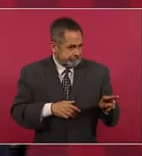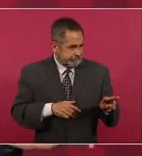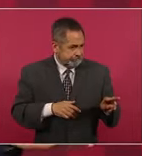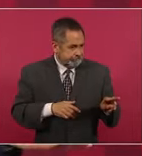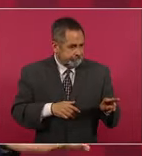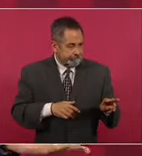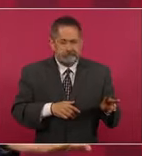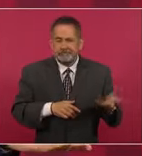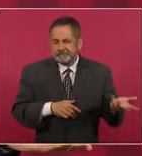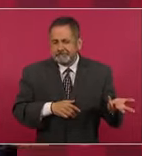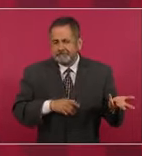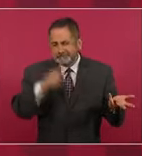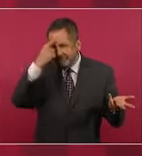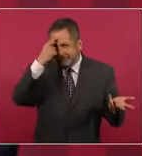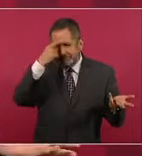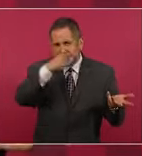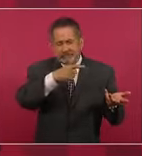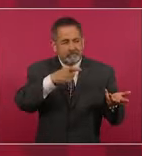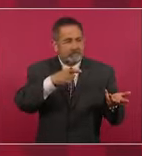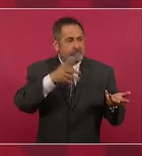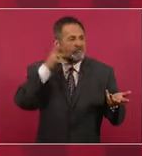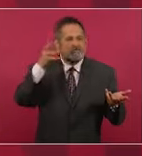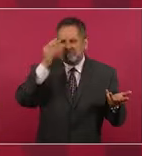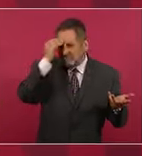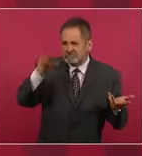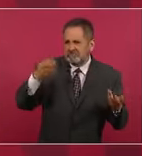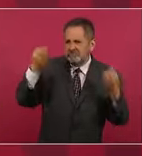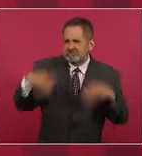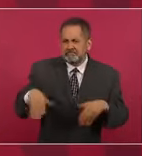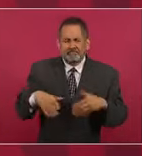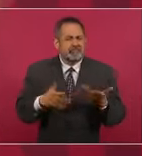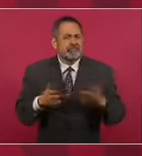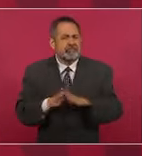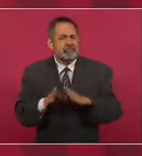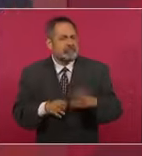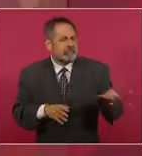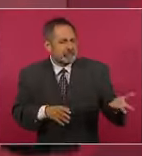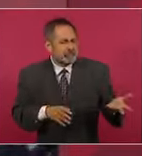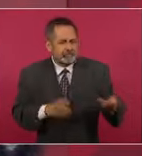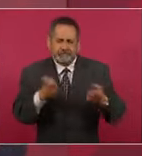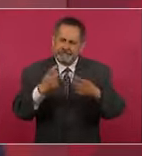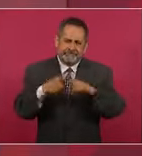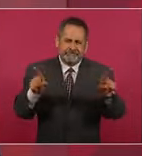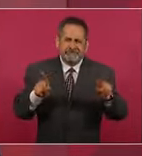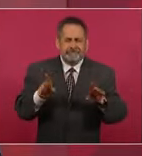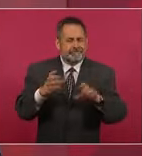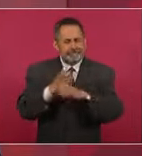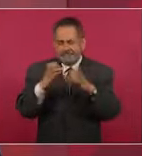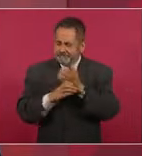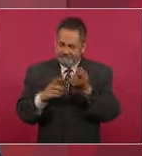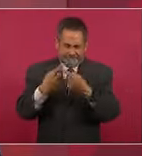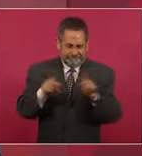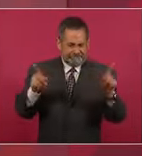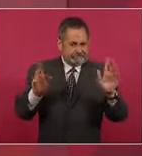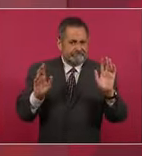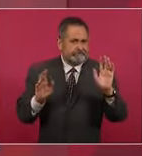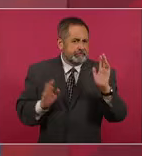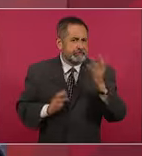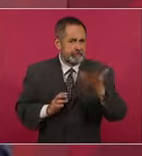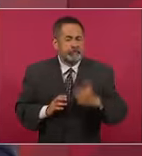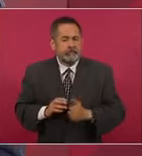destrucción de seres humanos. Son cosas distintas.